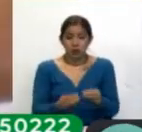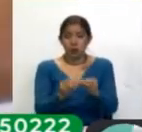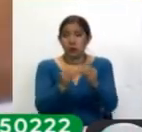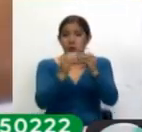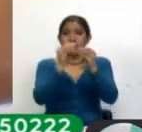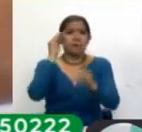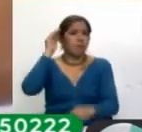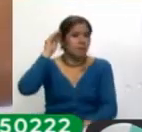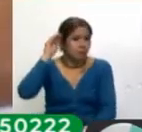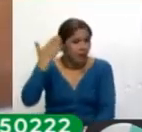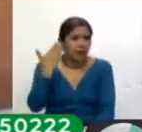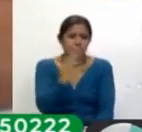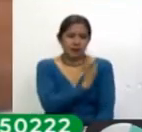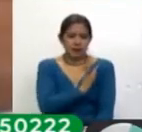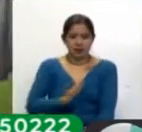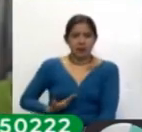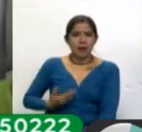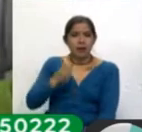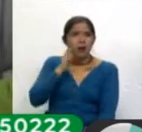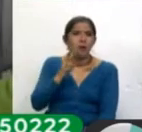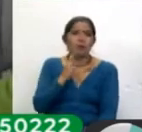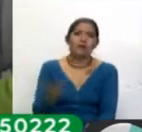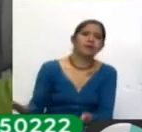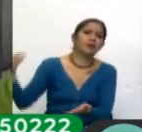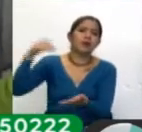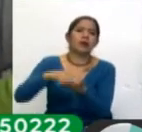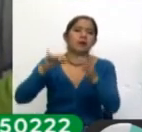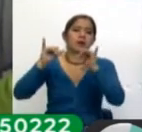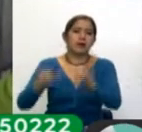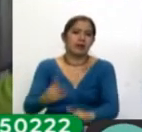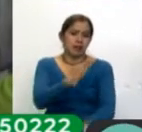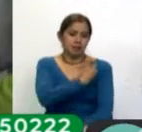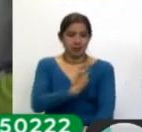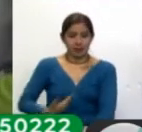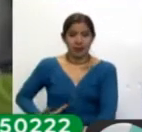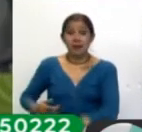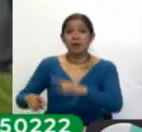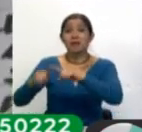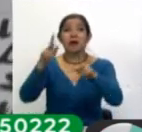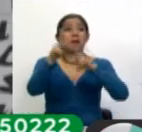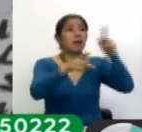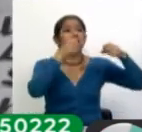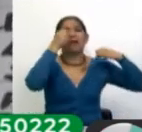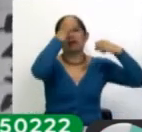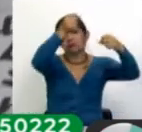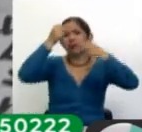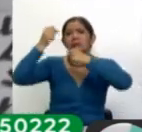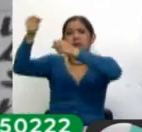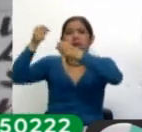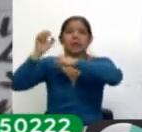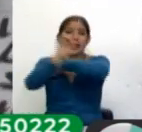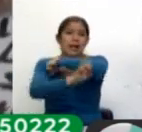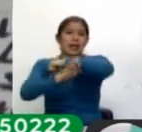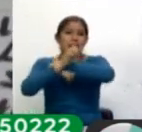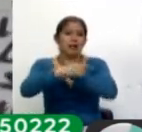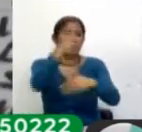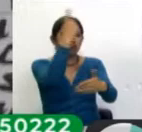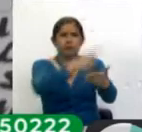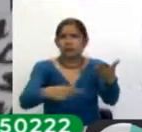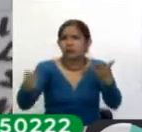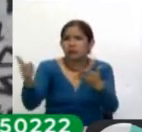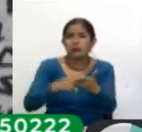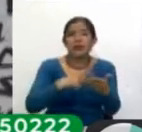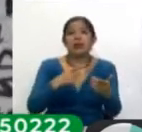del presidente Evo Morales en primera vuelta, lo que desencadenó protestas en el país, críticas en el exterior y la convocatoria a una